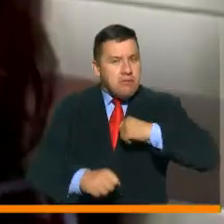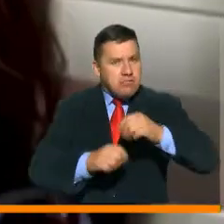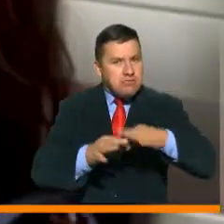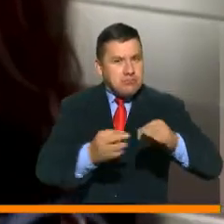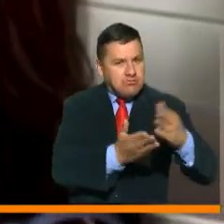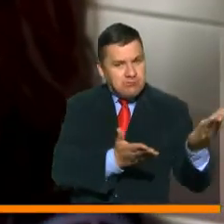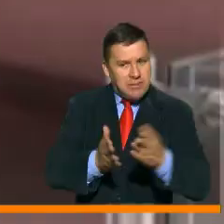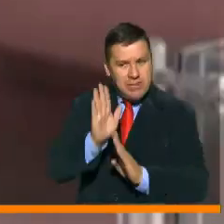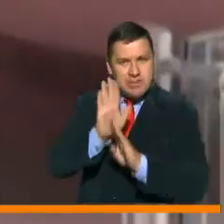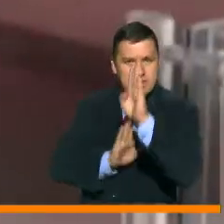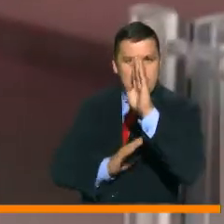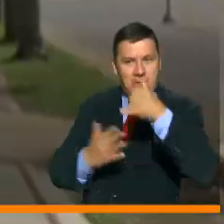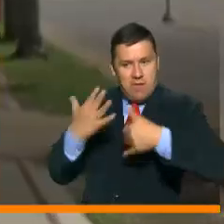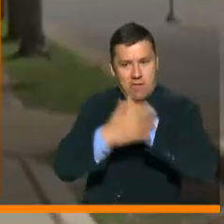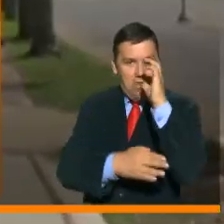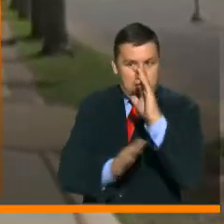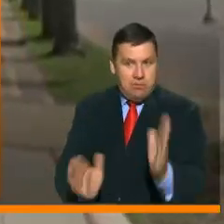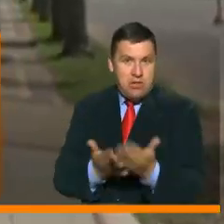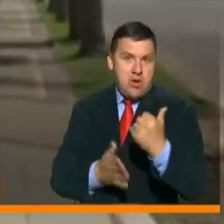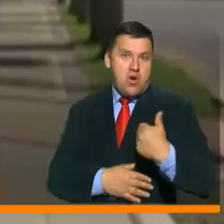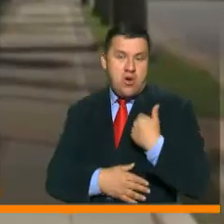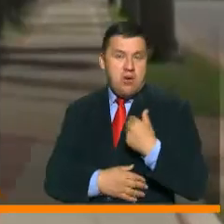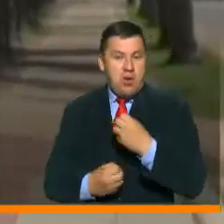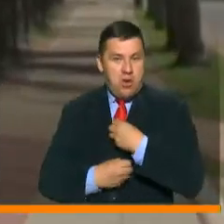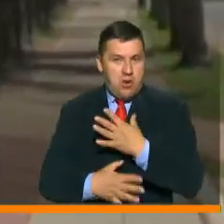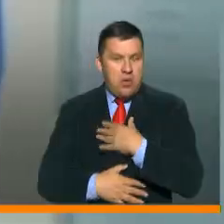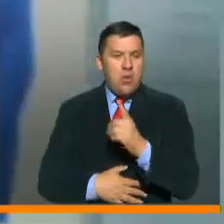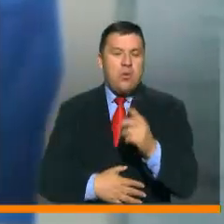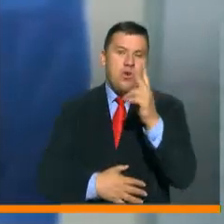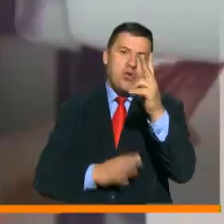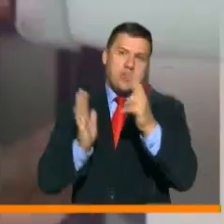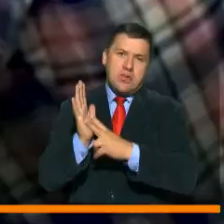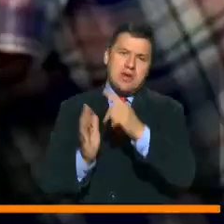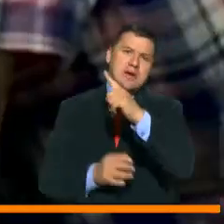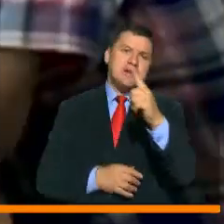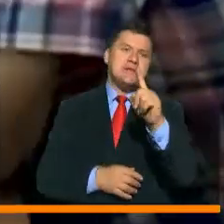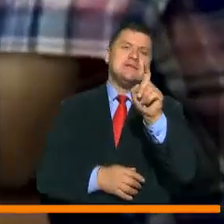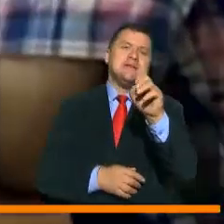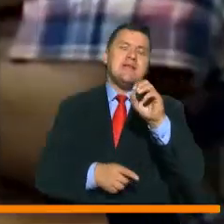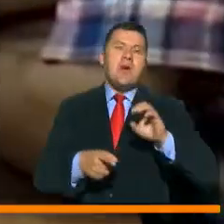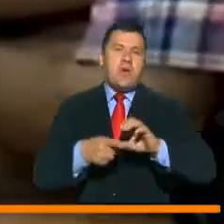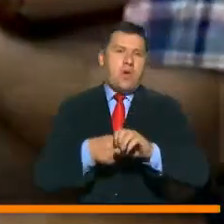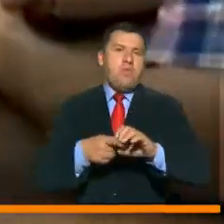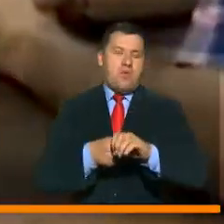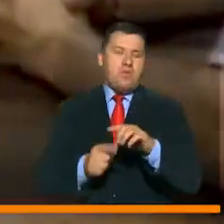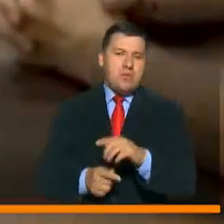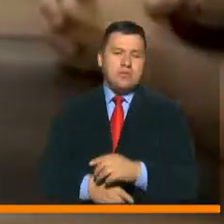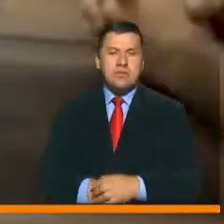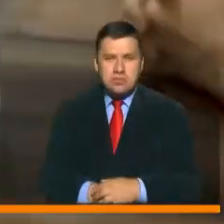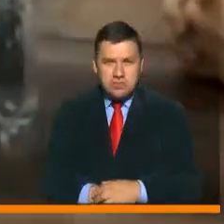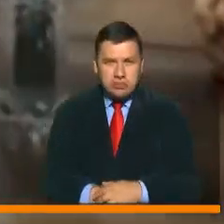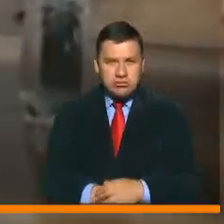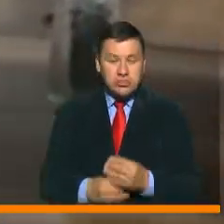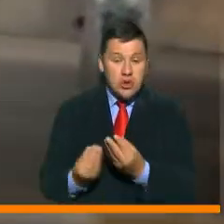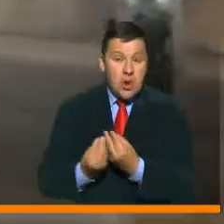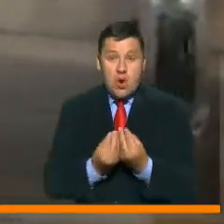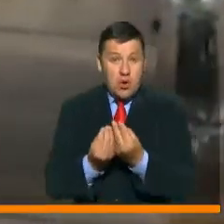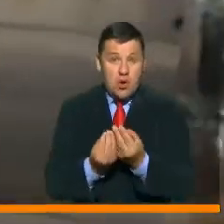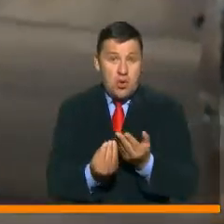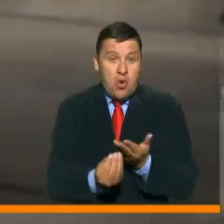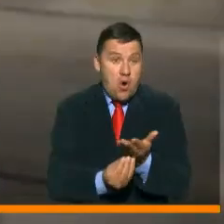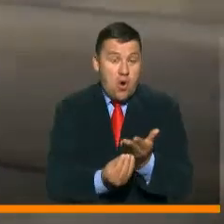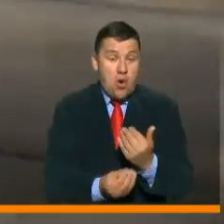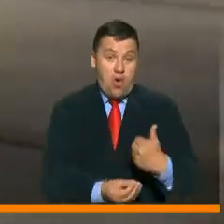del desarrollo del país en esta oportunidad con 2 mil 160 cupos disponibles la consejería para la